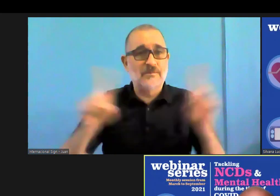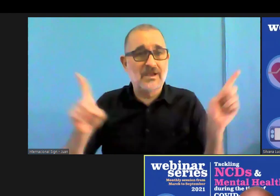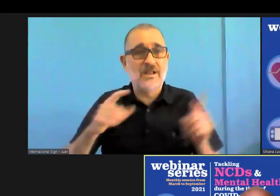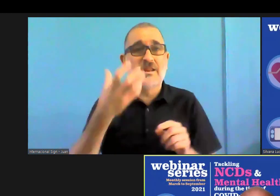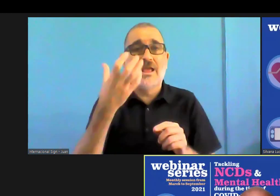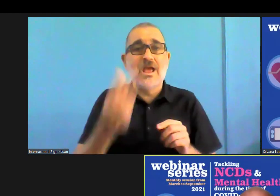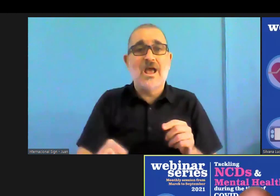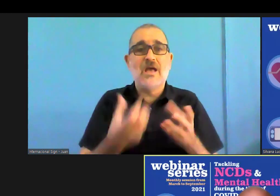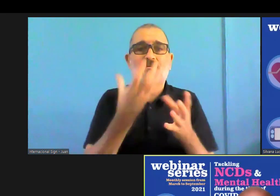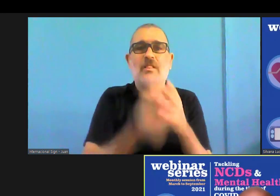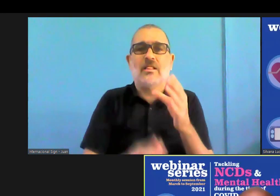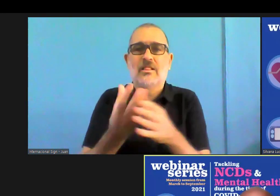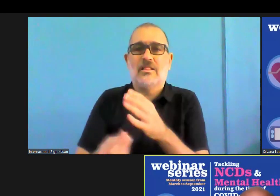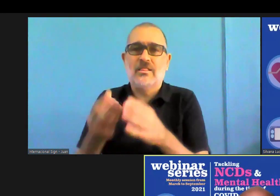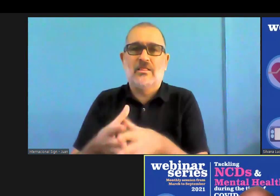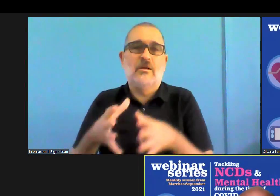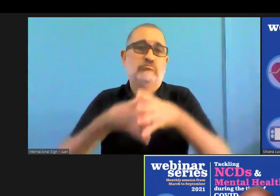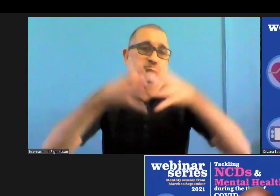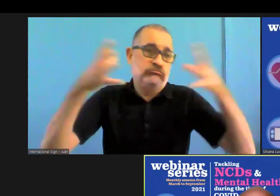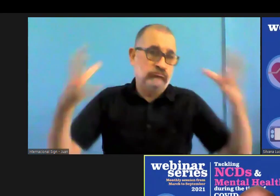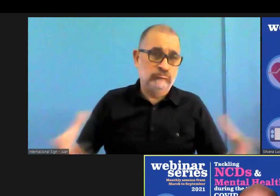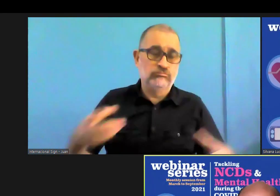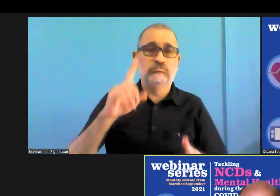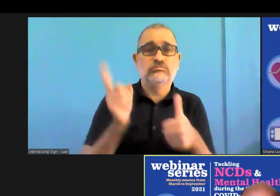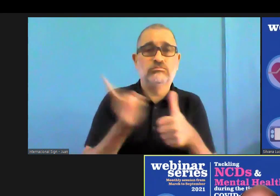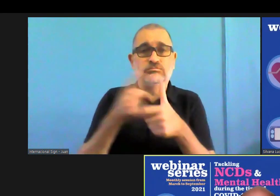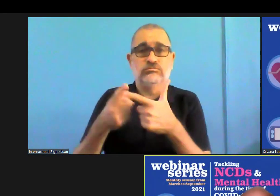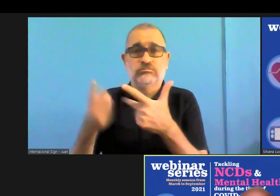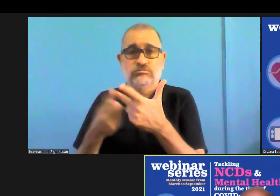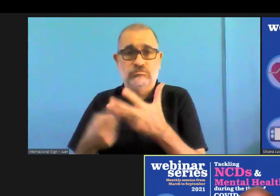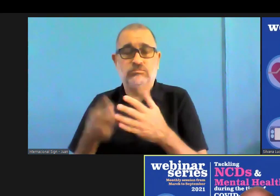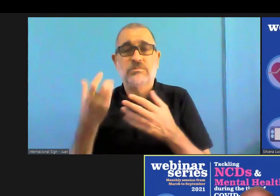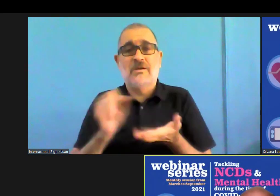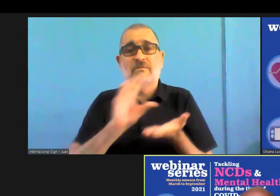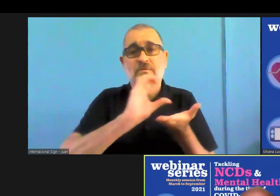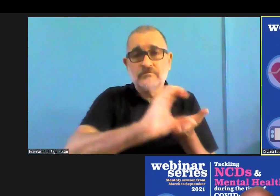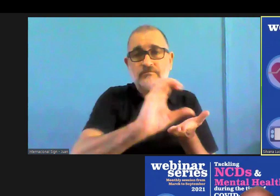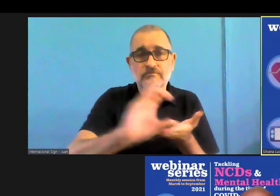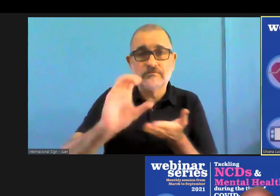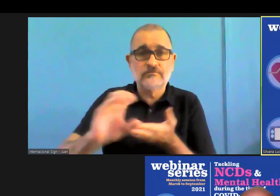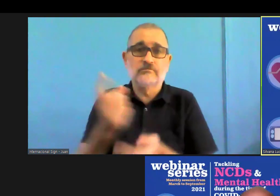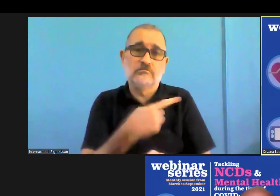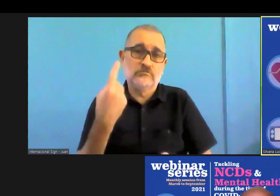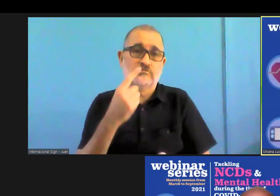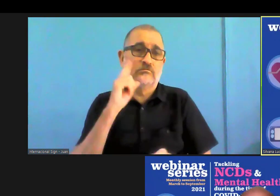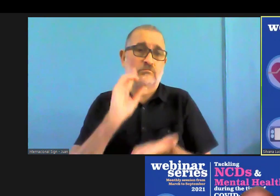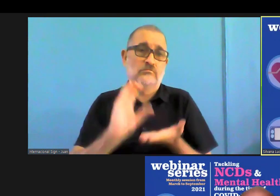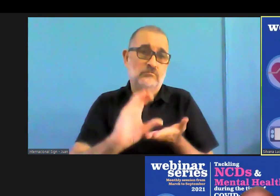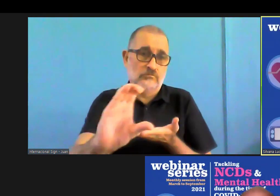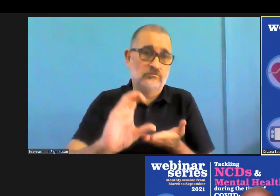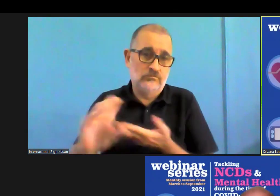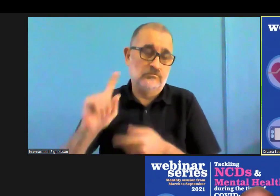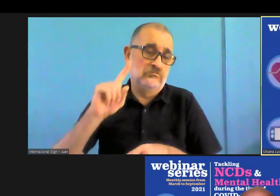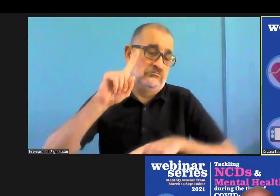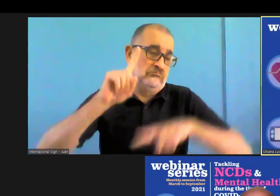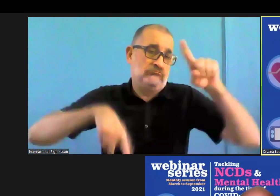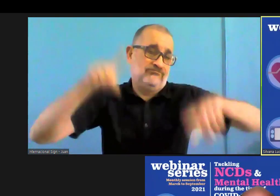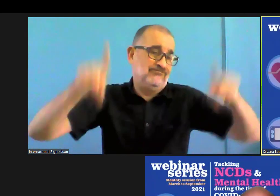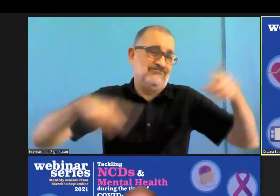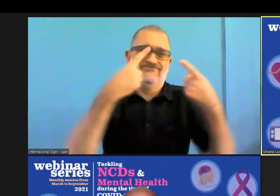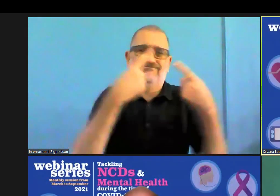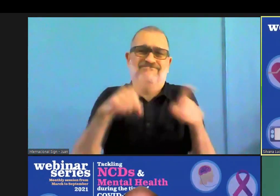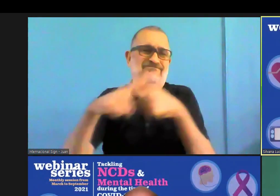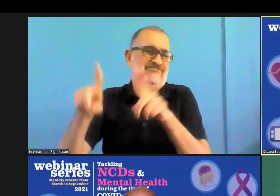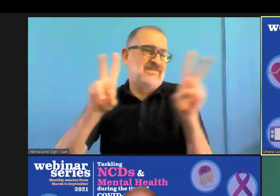las prioridades, lo que son las necesidades y cuál es la población a ser servida. Gracias,